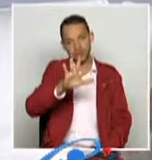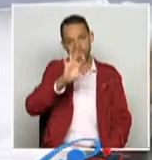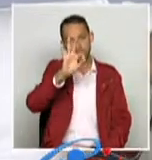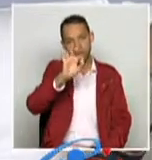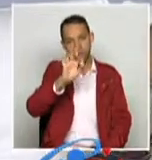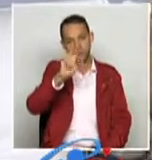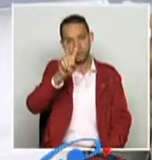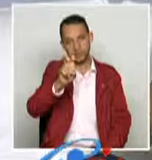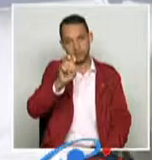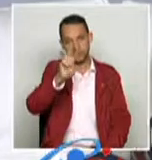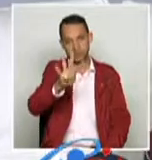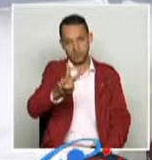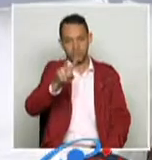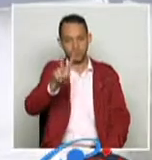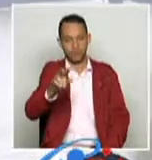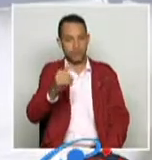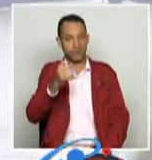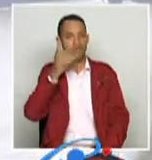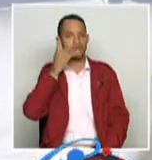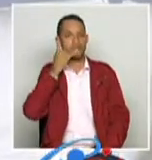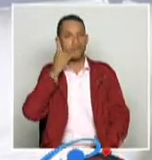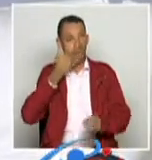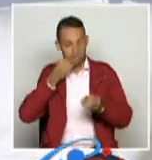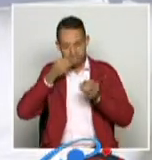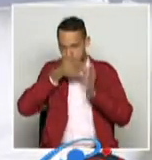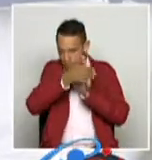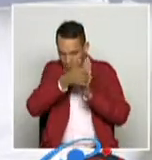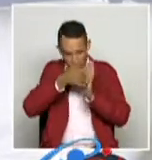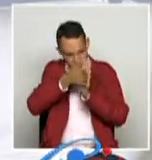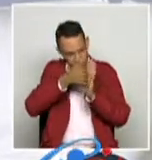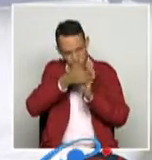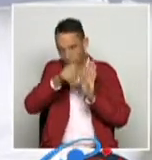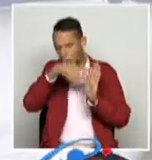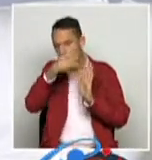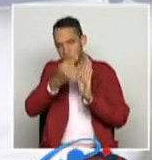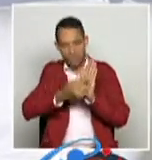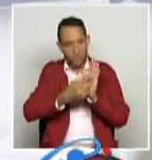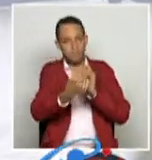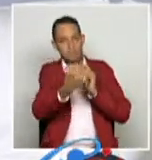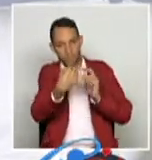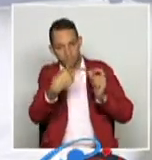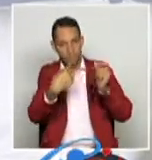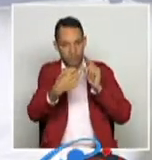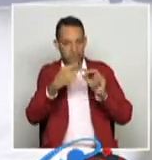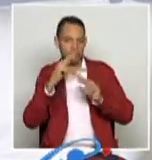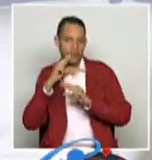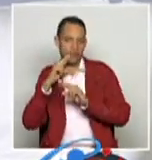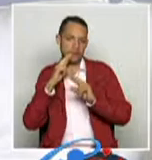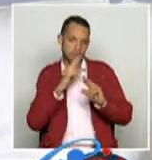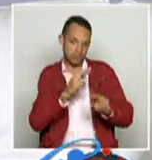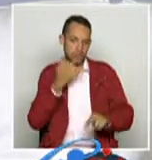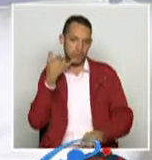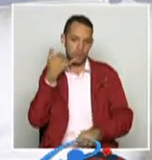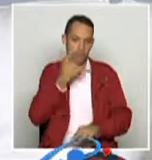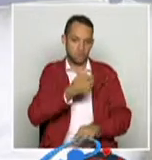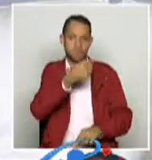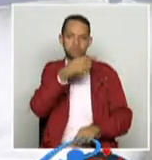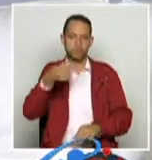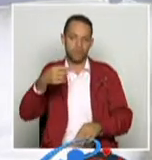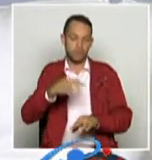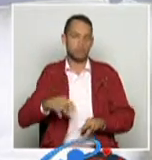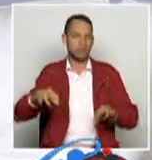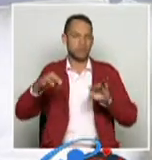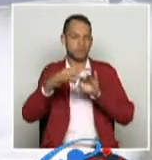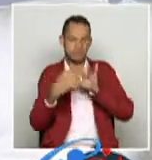68-85-87-42. Ya ustedes allí van a recibir toda la información, todos estos puntos que le acaba de decir la doctora Mónica Giraldo, directora de